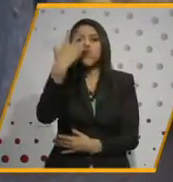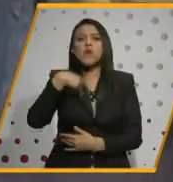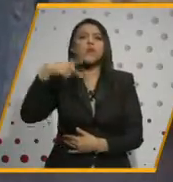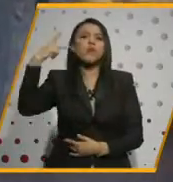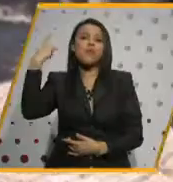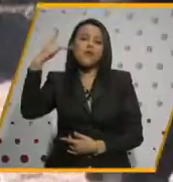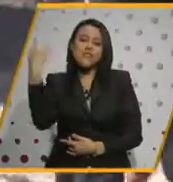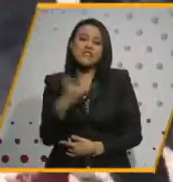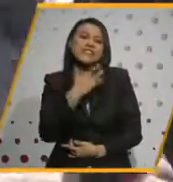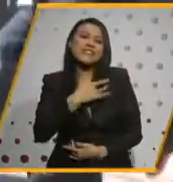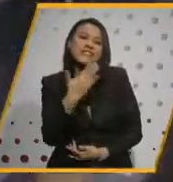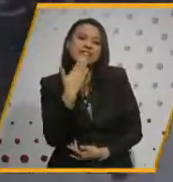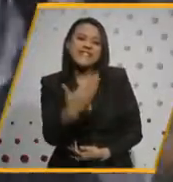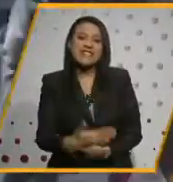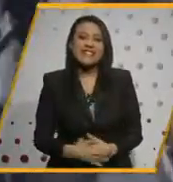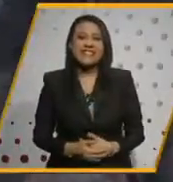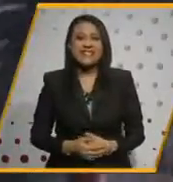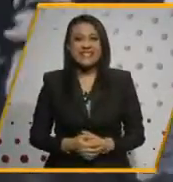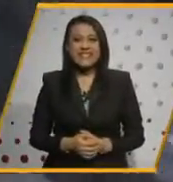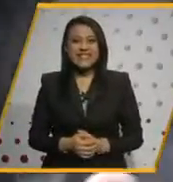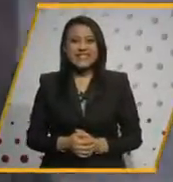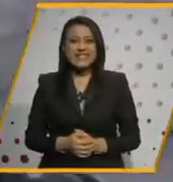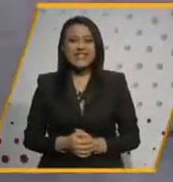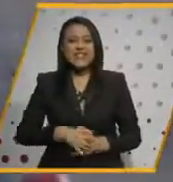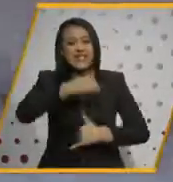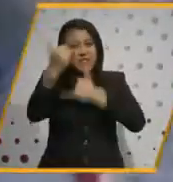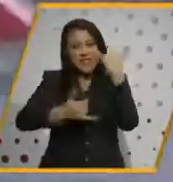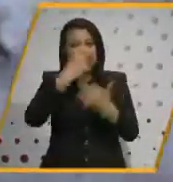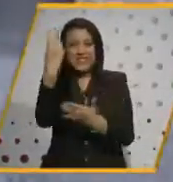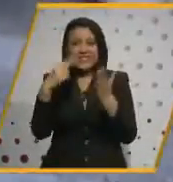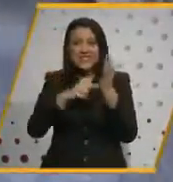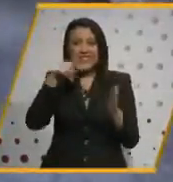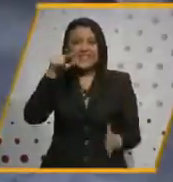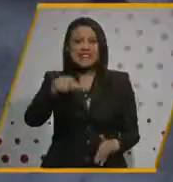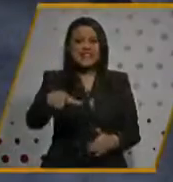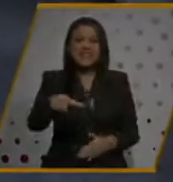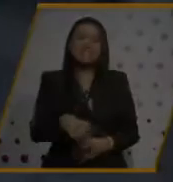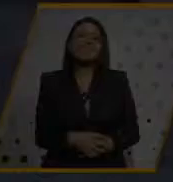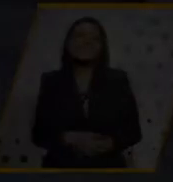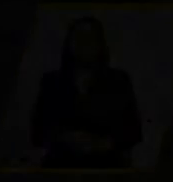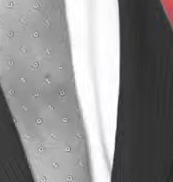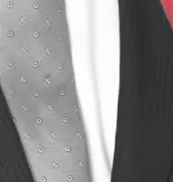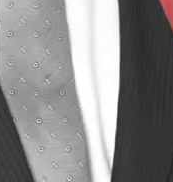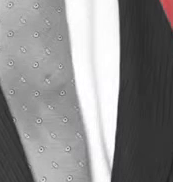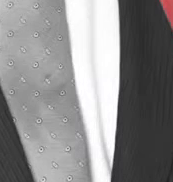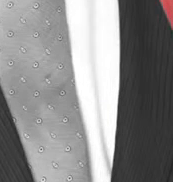no pierda la ilusión. Juguetón 2017, Sandra Ortiz.